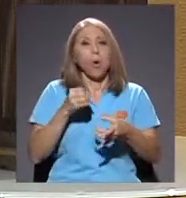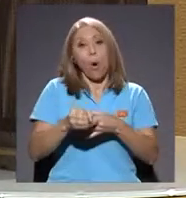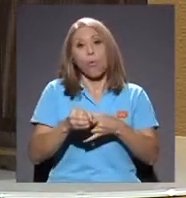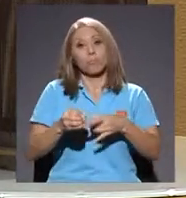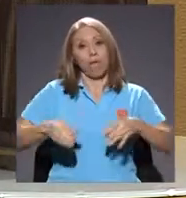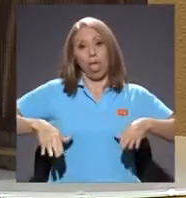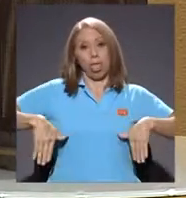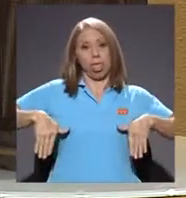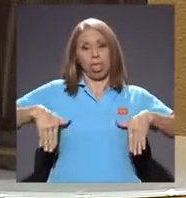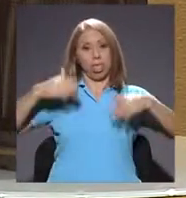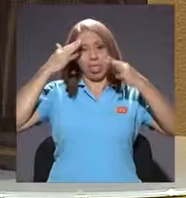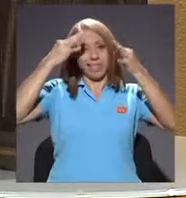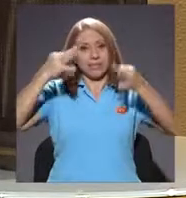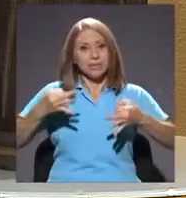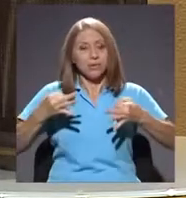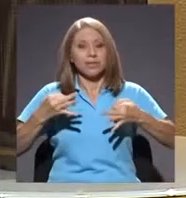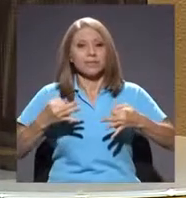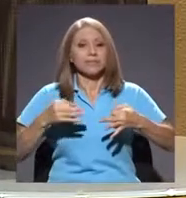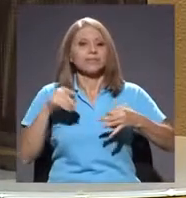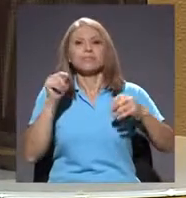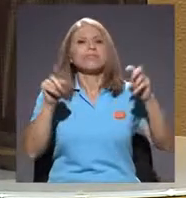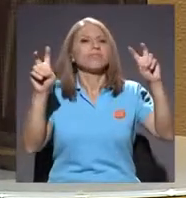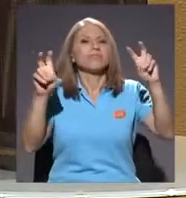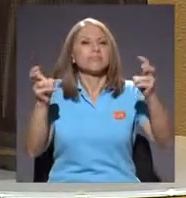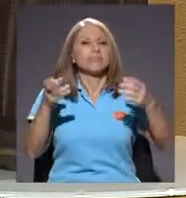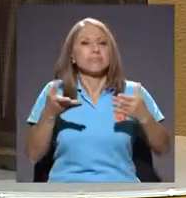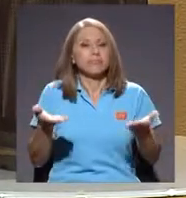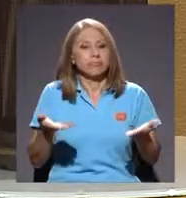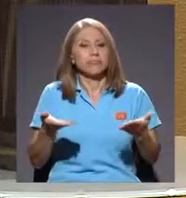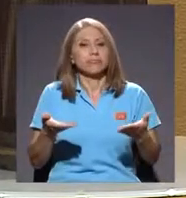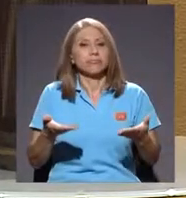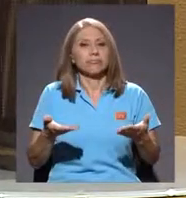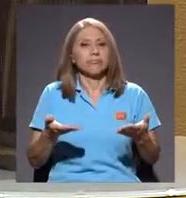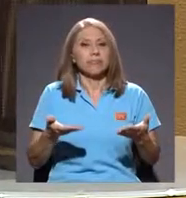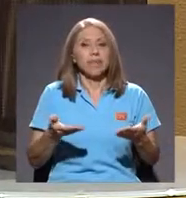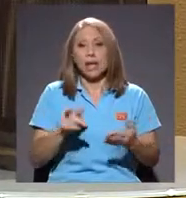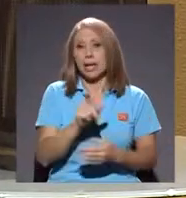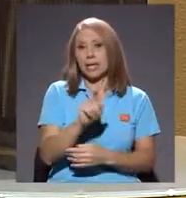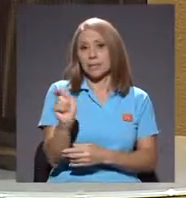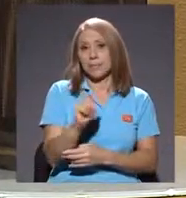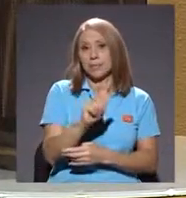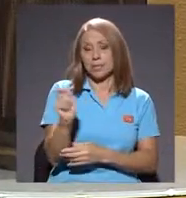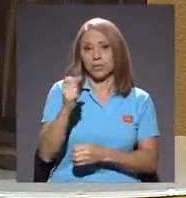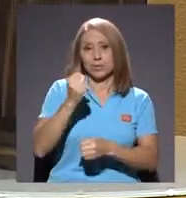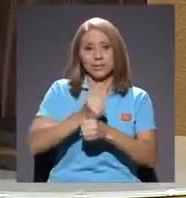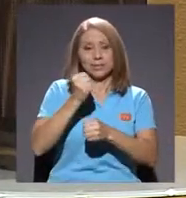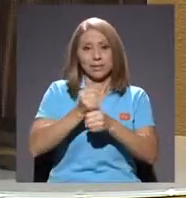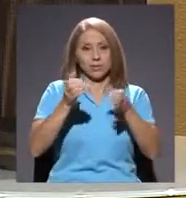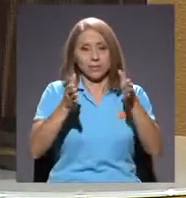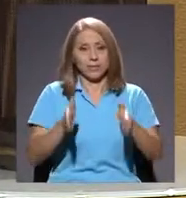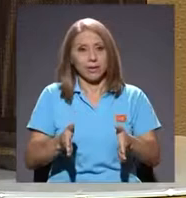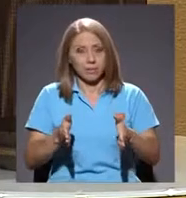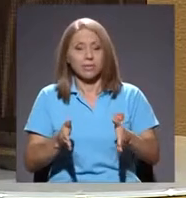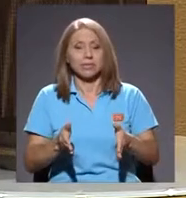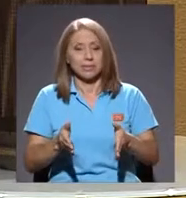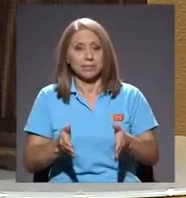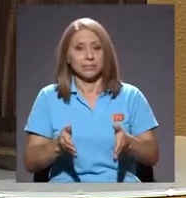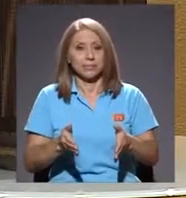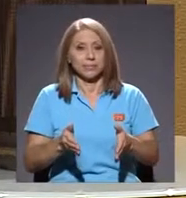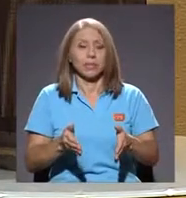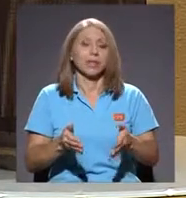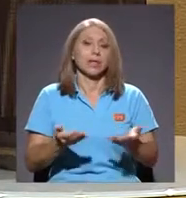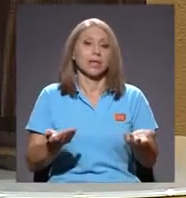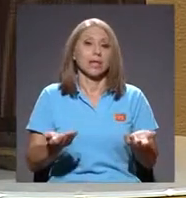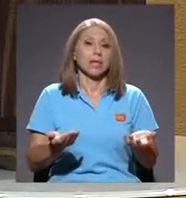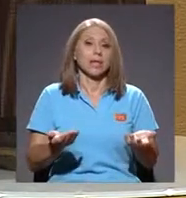en el pasado que es el tema de las pensiones de los trabajadores y de